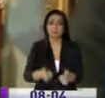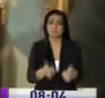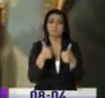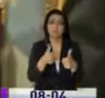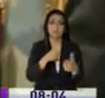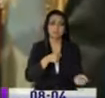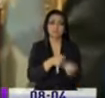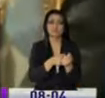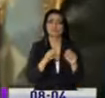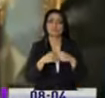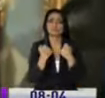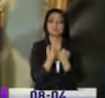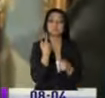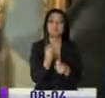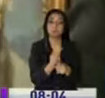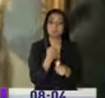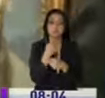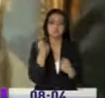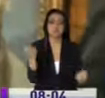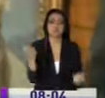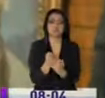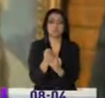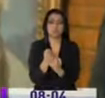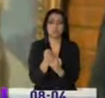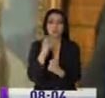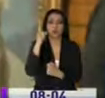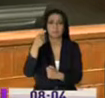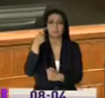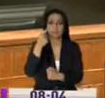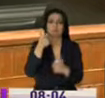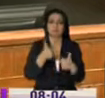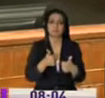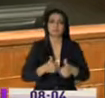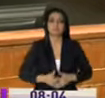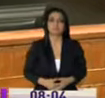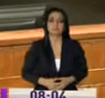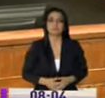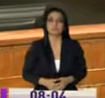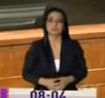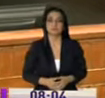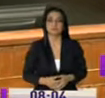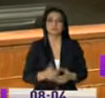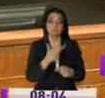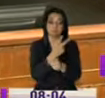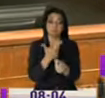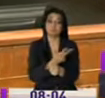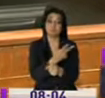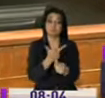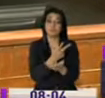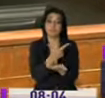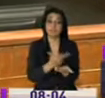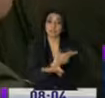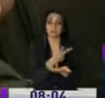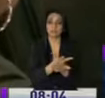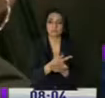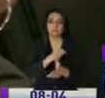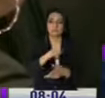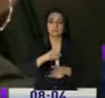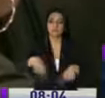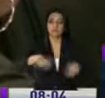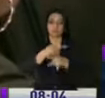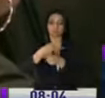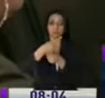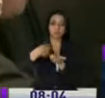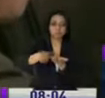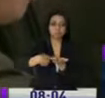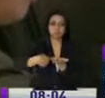social y en ese sentido nosotros la apoyaremos decididamente. En las 3 horas que sesionó el Consejo, se hizo también un